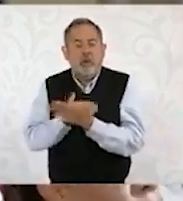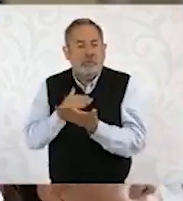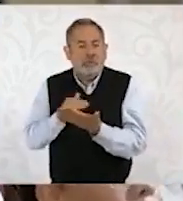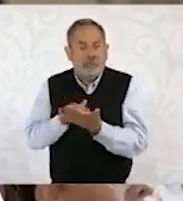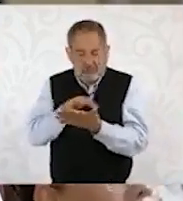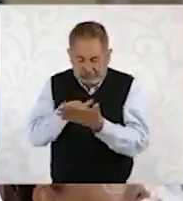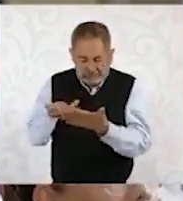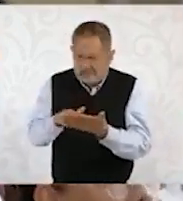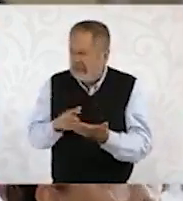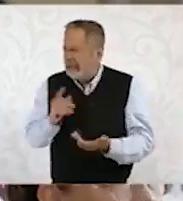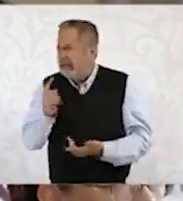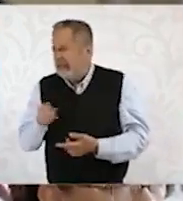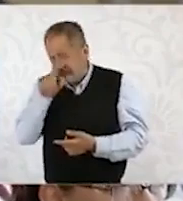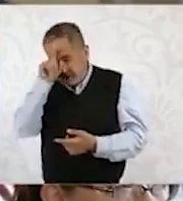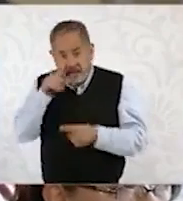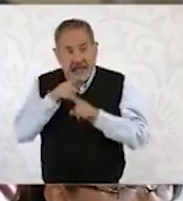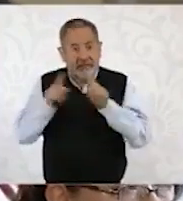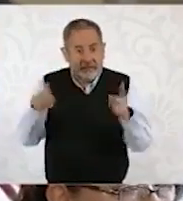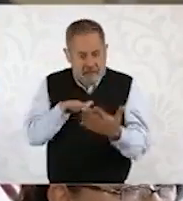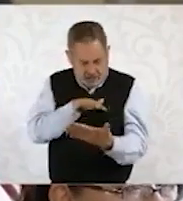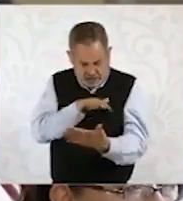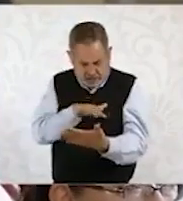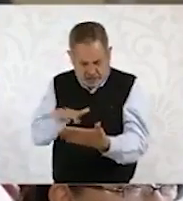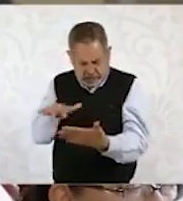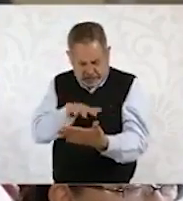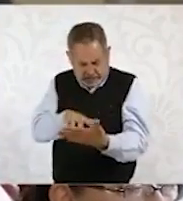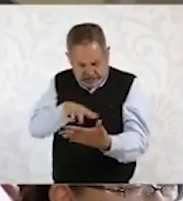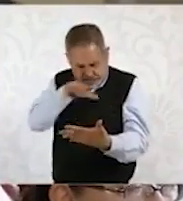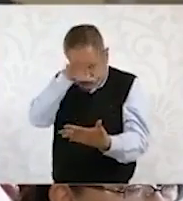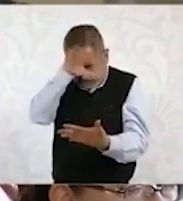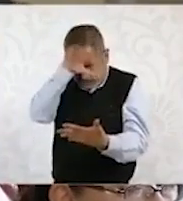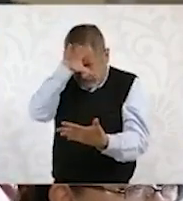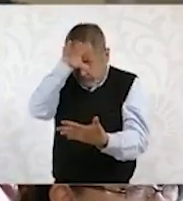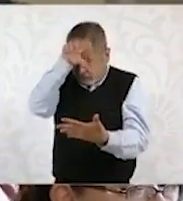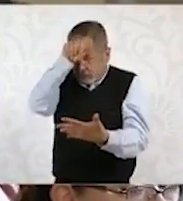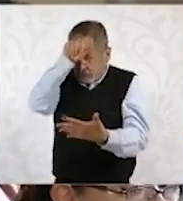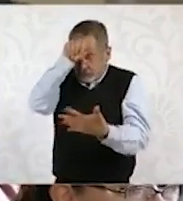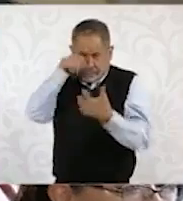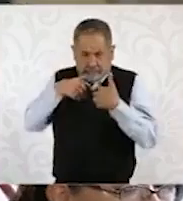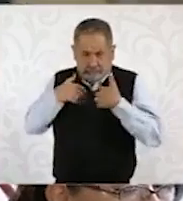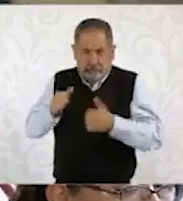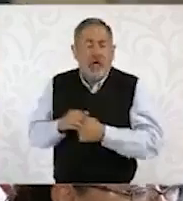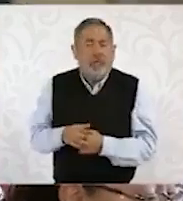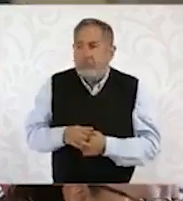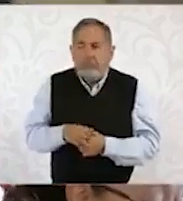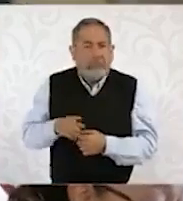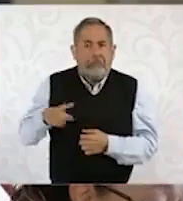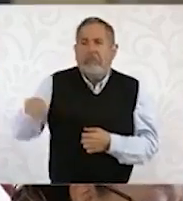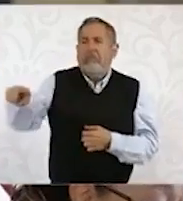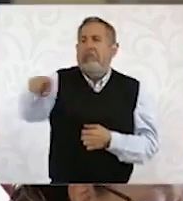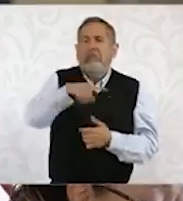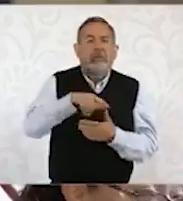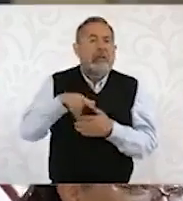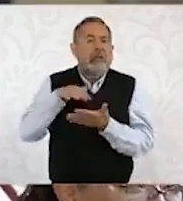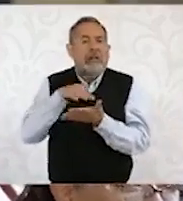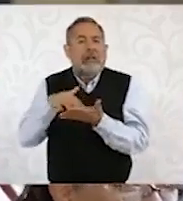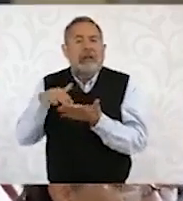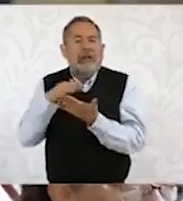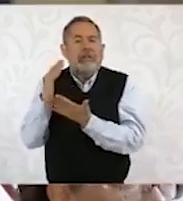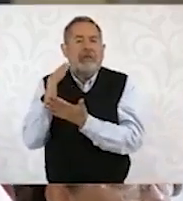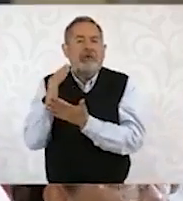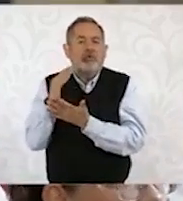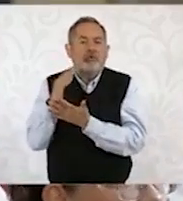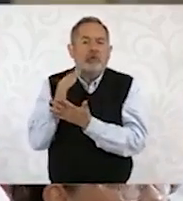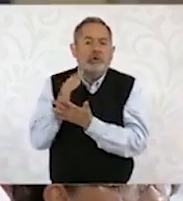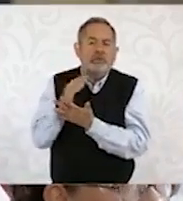de la lectura. Una cosa es leer y otra cosa es realmente el aprendizaje. Y hay un descenso en la lectura en general. Entonces estamos